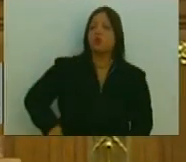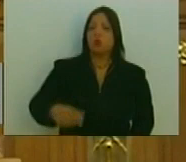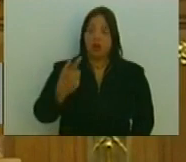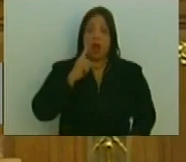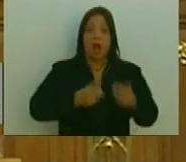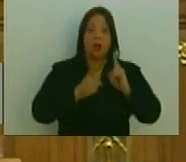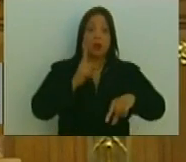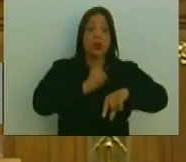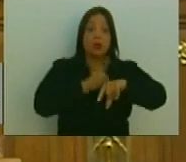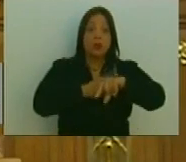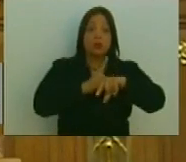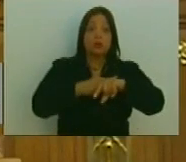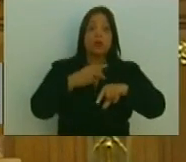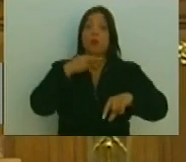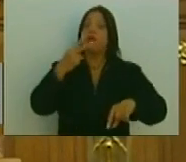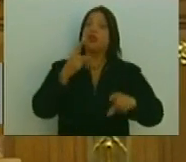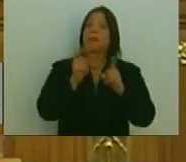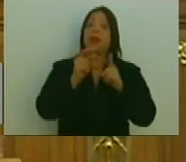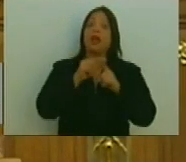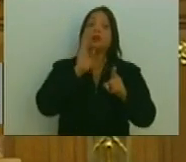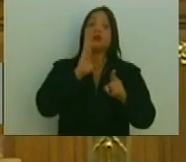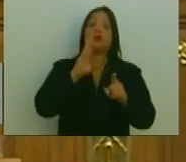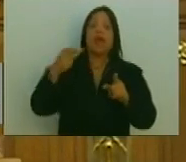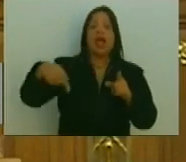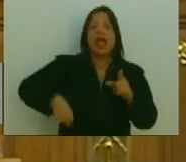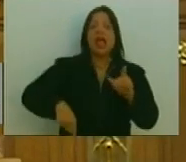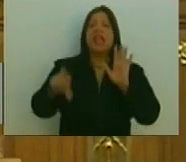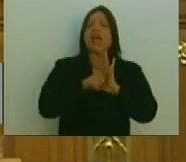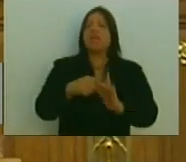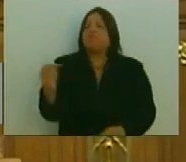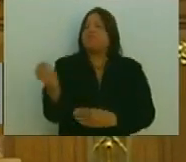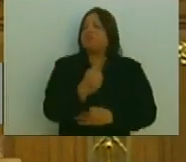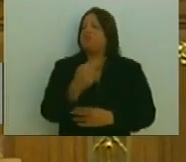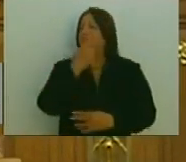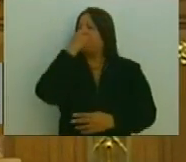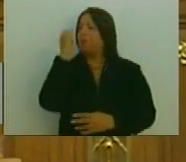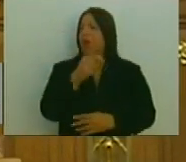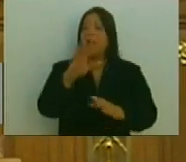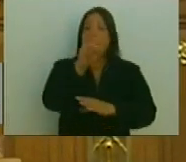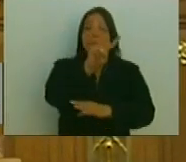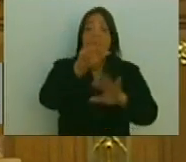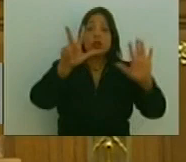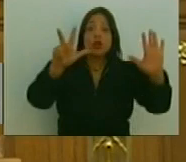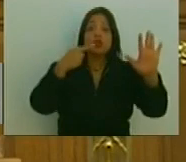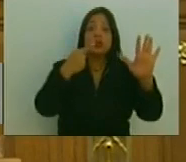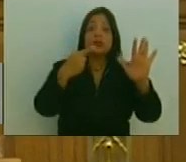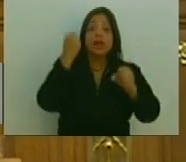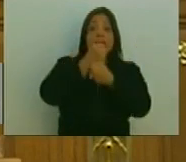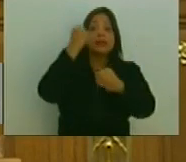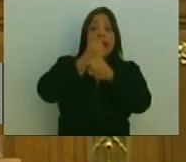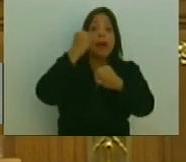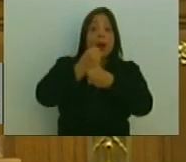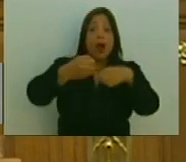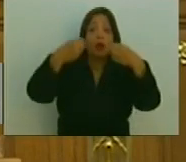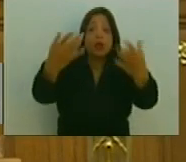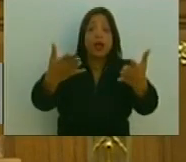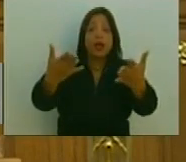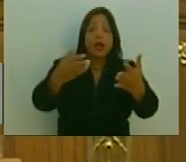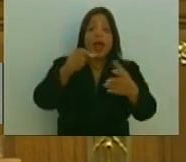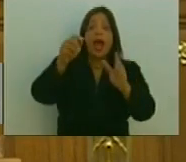un horario supervisado y no puedo decirlo, la ley para las personas con discapacidad en el artículo 28 para el tema del empleo, o el